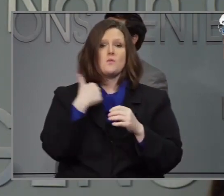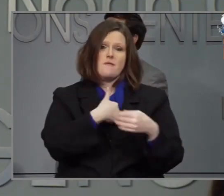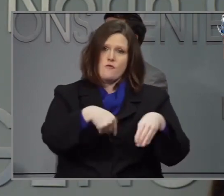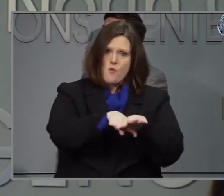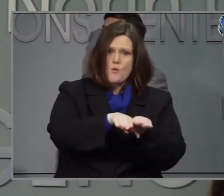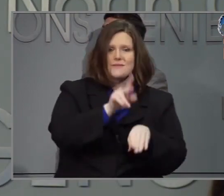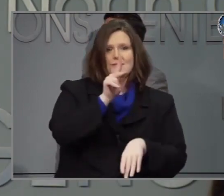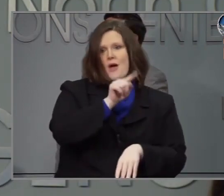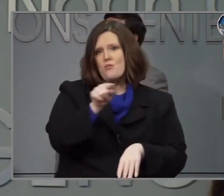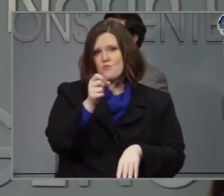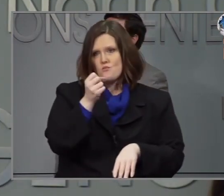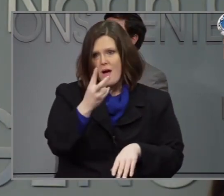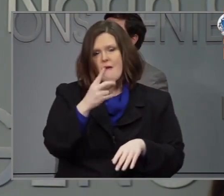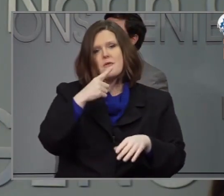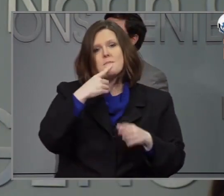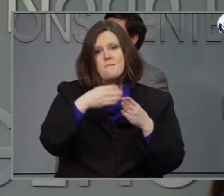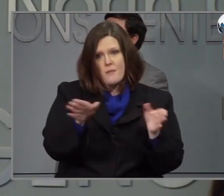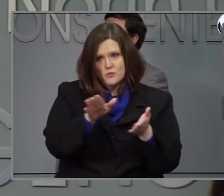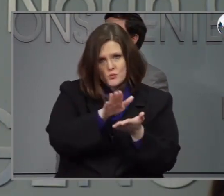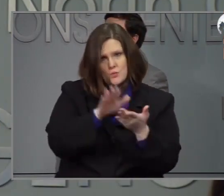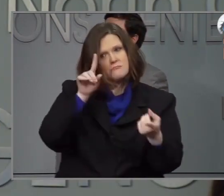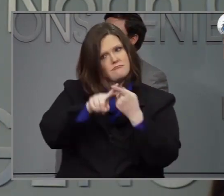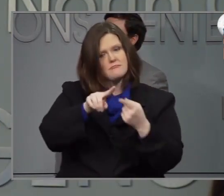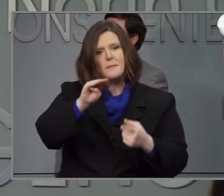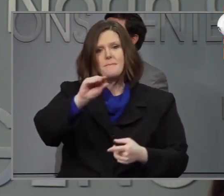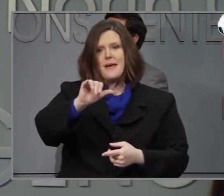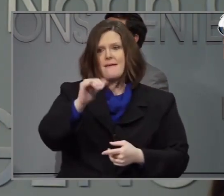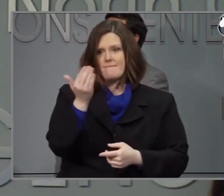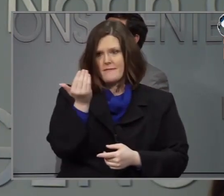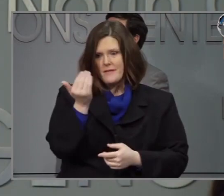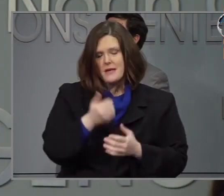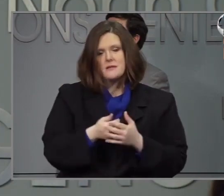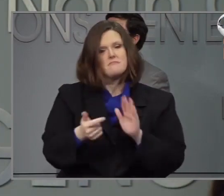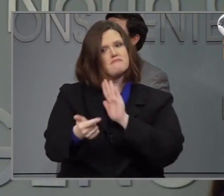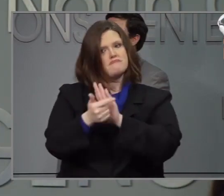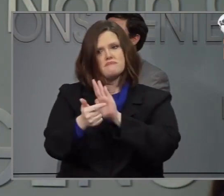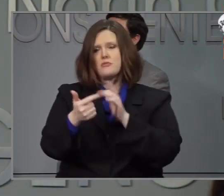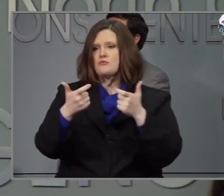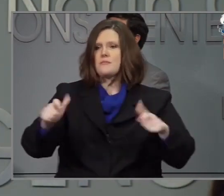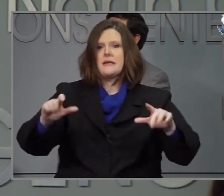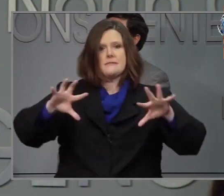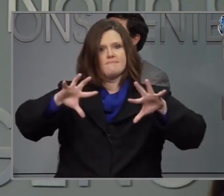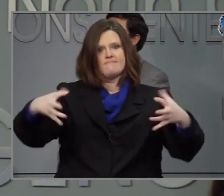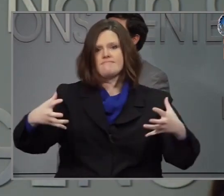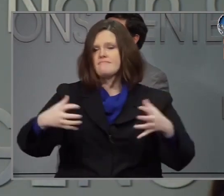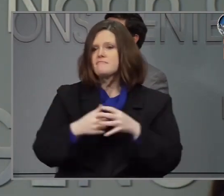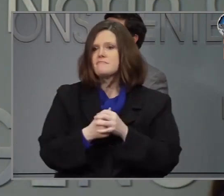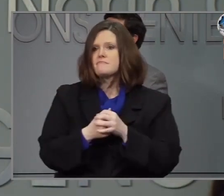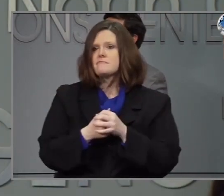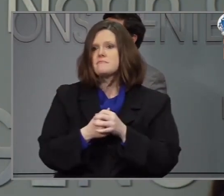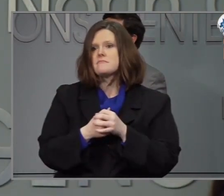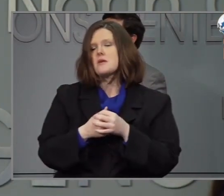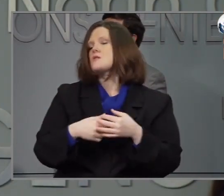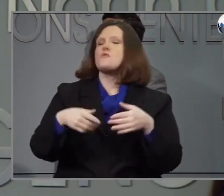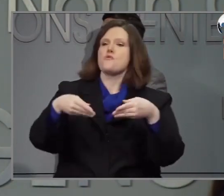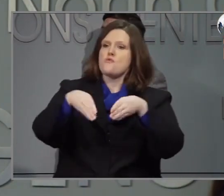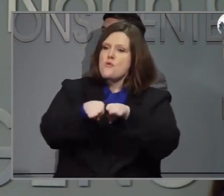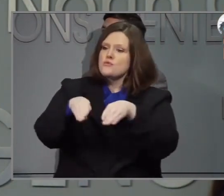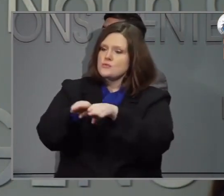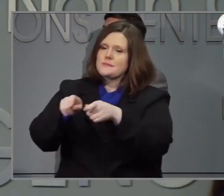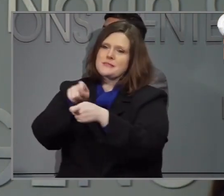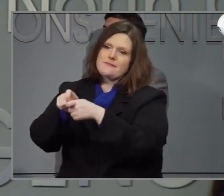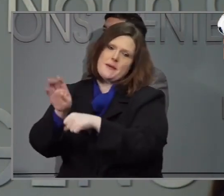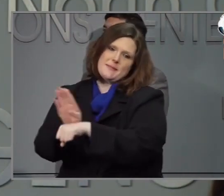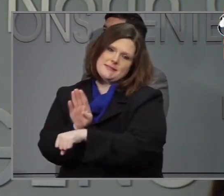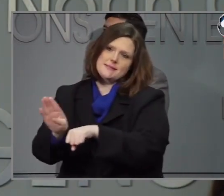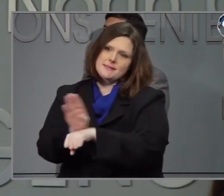escuelas de kínder a doceavo grado hasta el 15 de mayo hemos prohibido las reuniones de muchas personas hemos